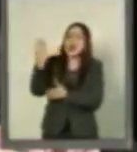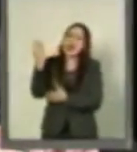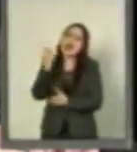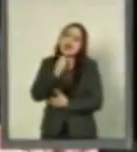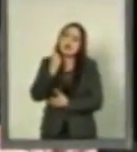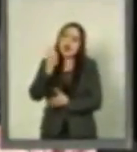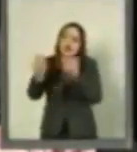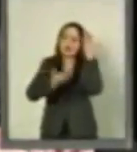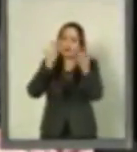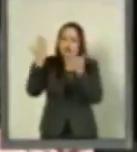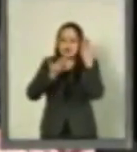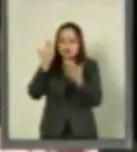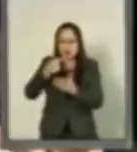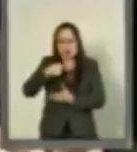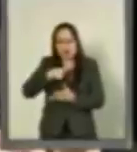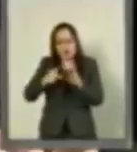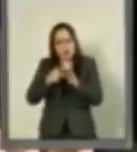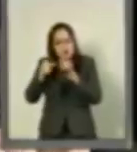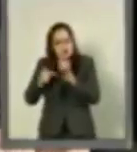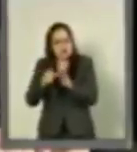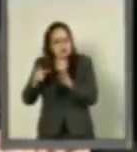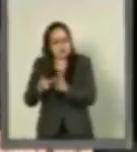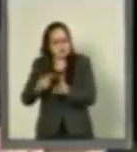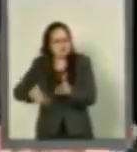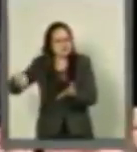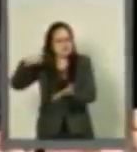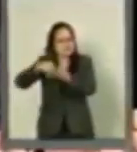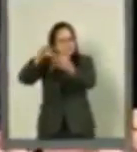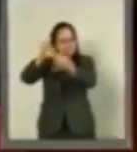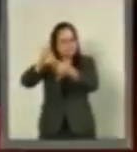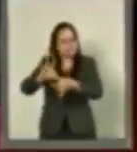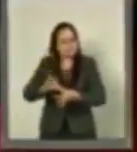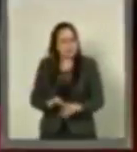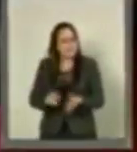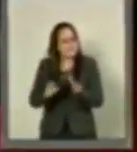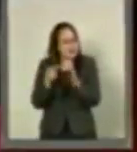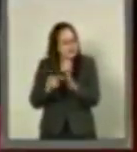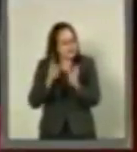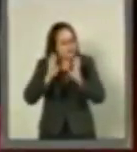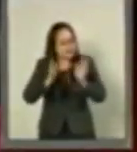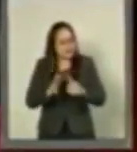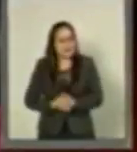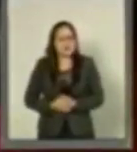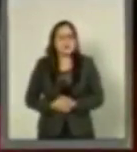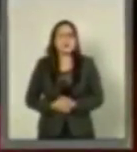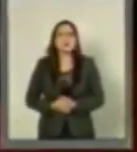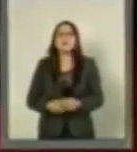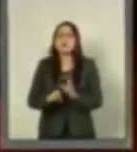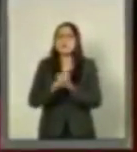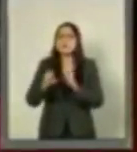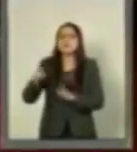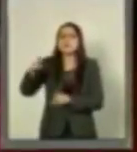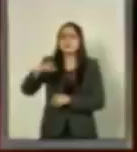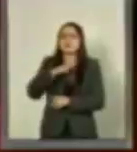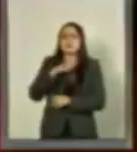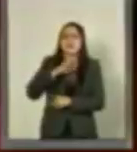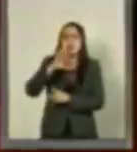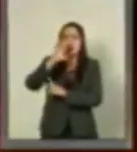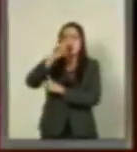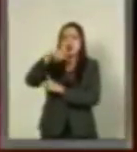he criticado con bastante regularidad, como el de la llamada